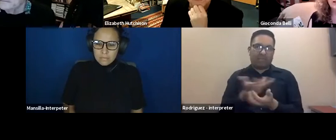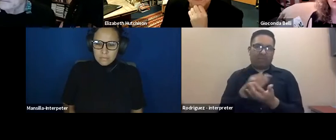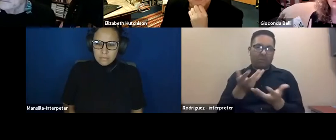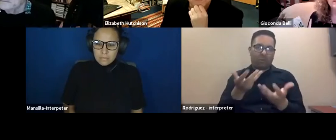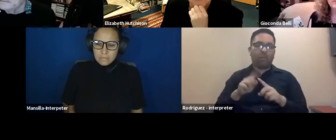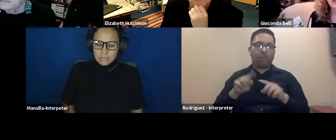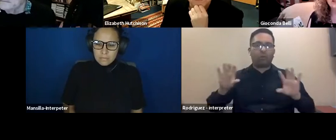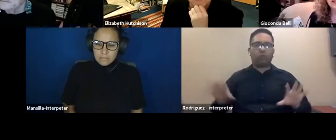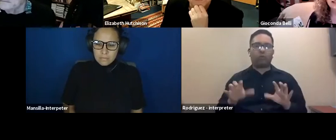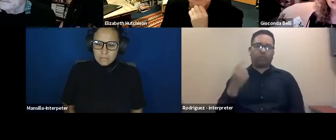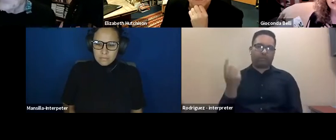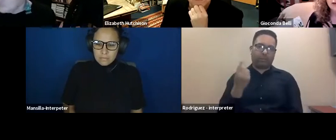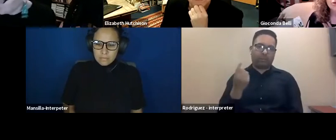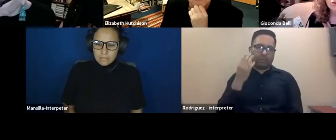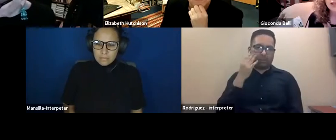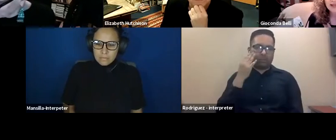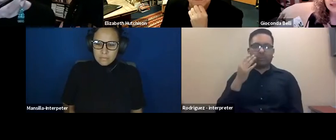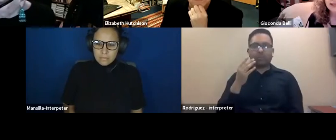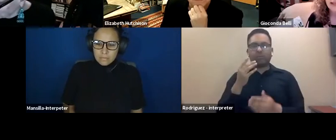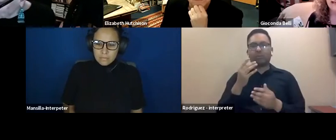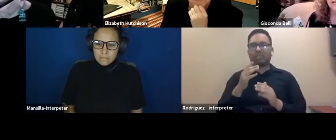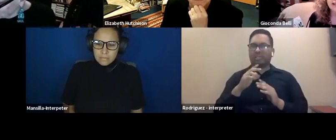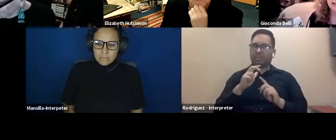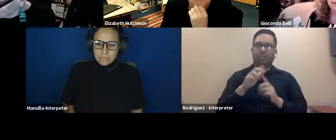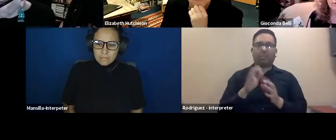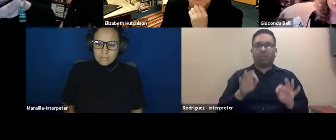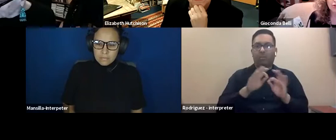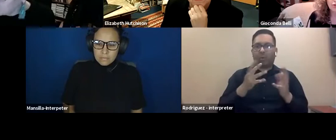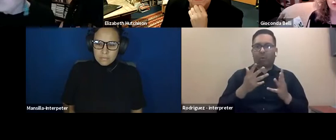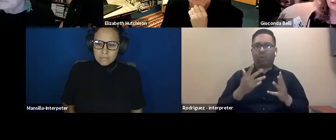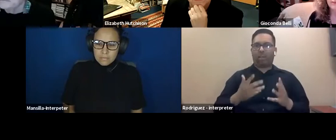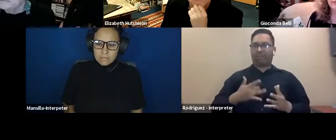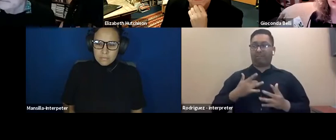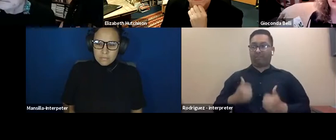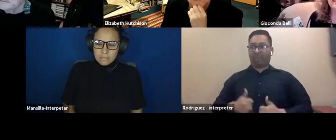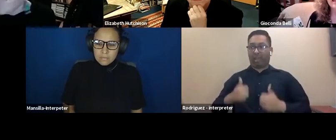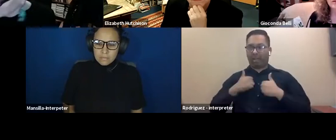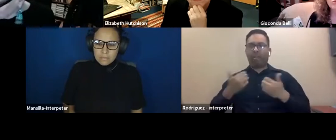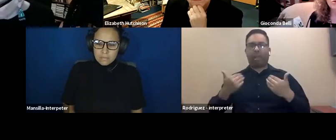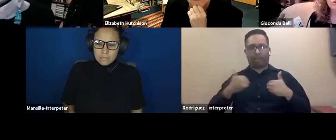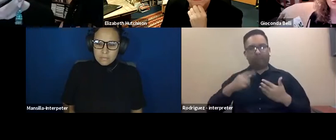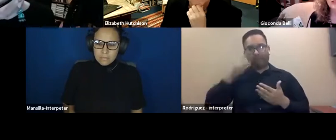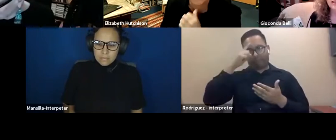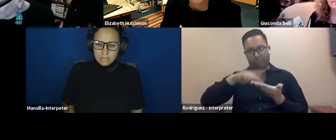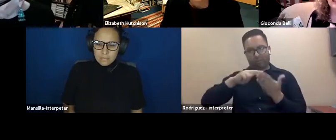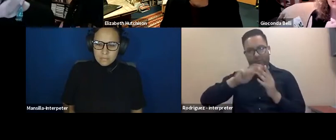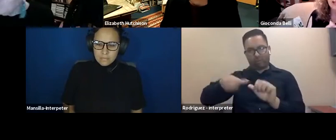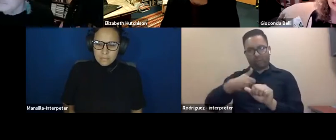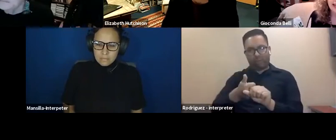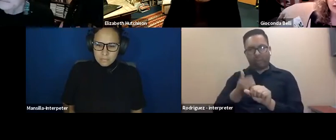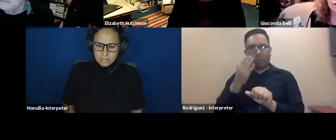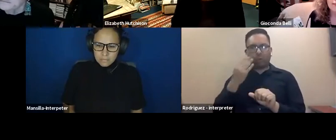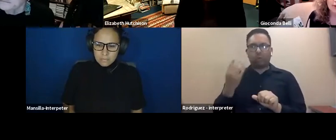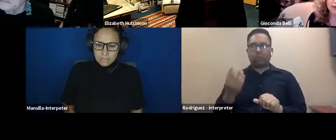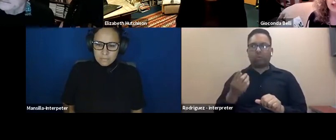porque lo más importante es que uno sienta que la vida tiene propósito, que la vida de uno, uno está aquí para